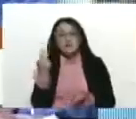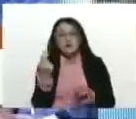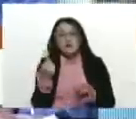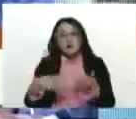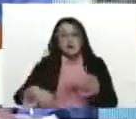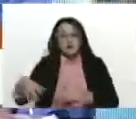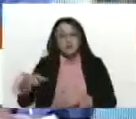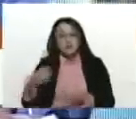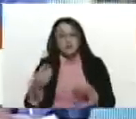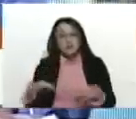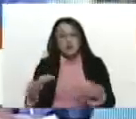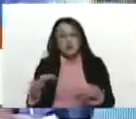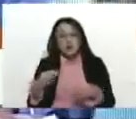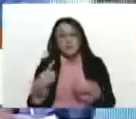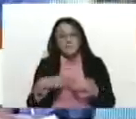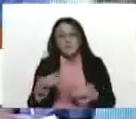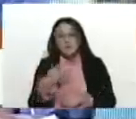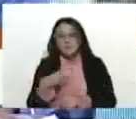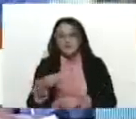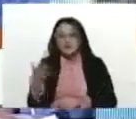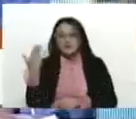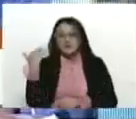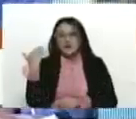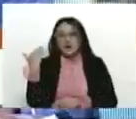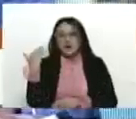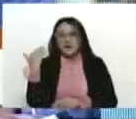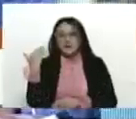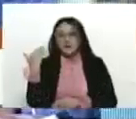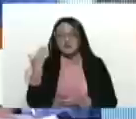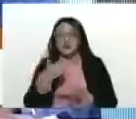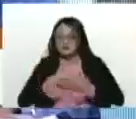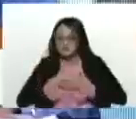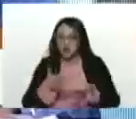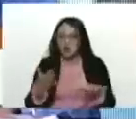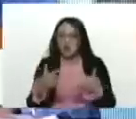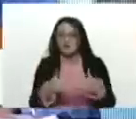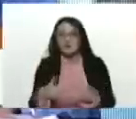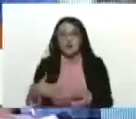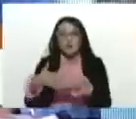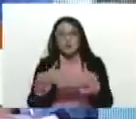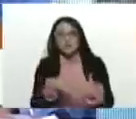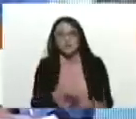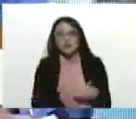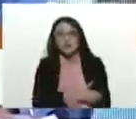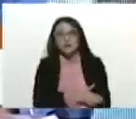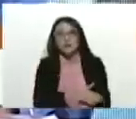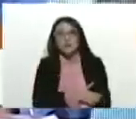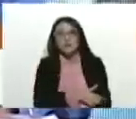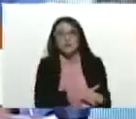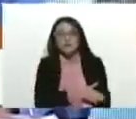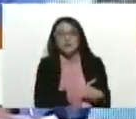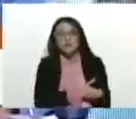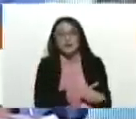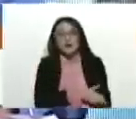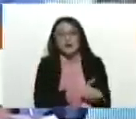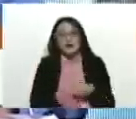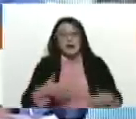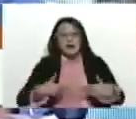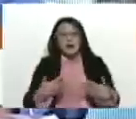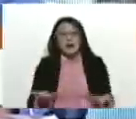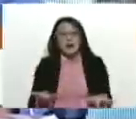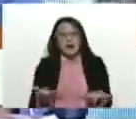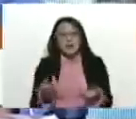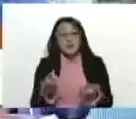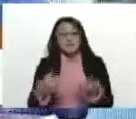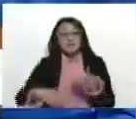naturales Sí pero los presidentes que había antes estaban a la orden de Estados Unidos y le regalaban los recursos naturales a